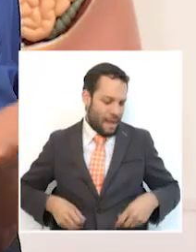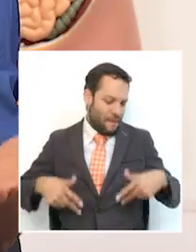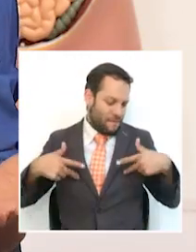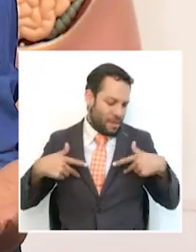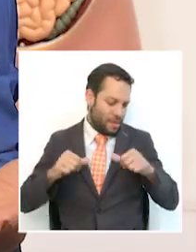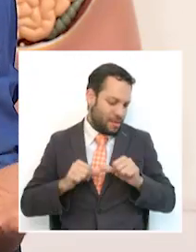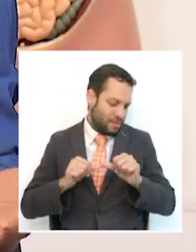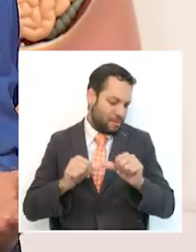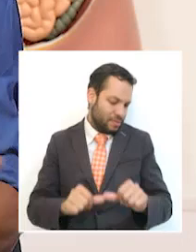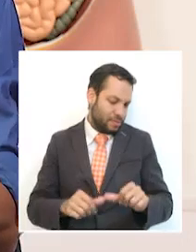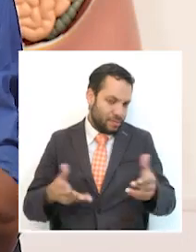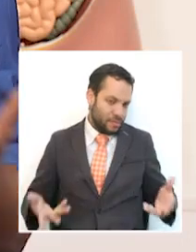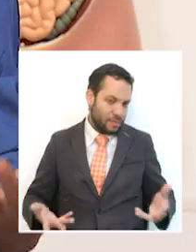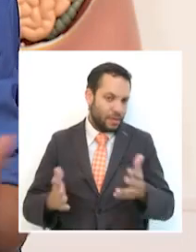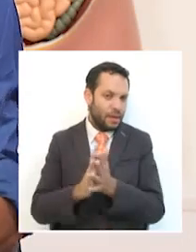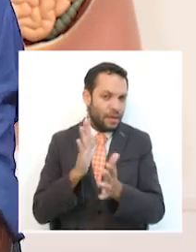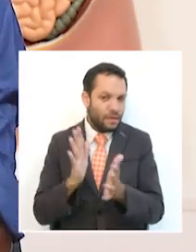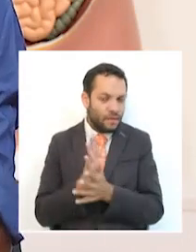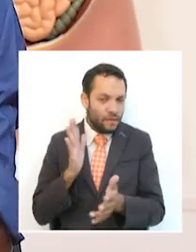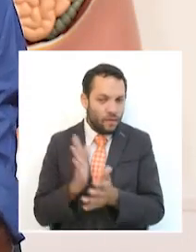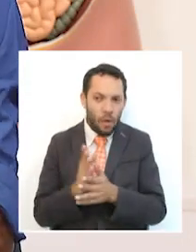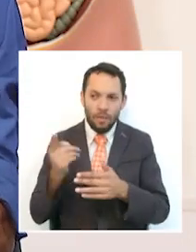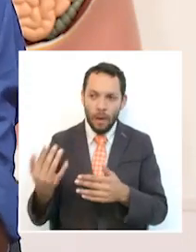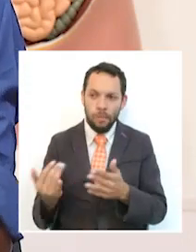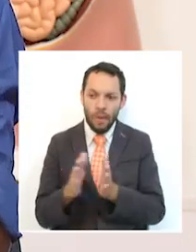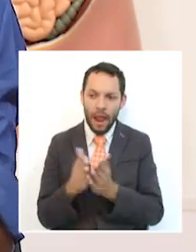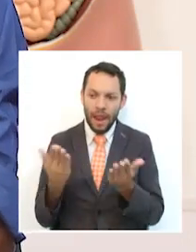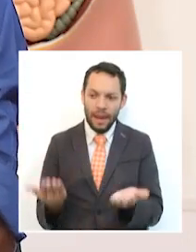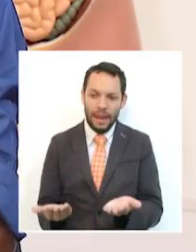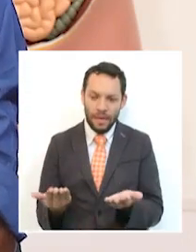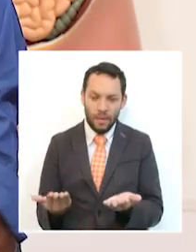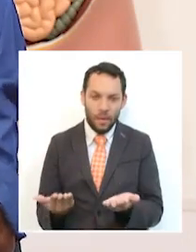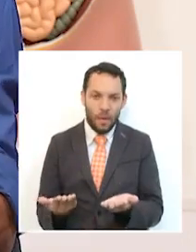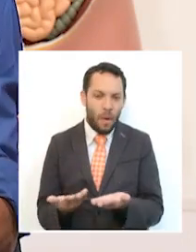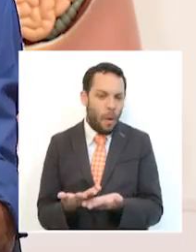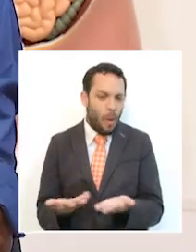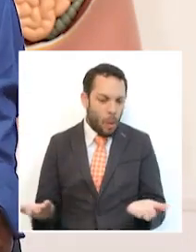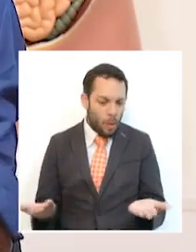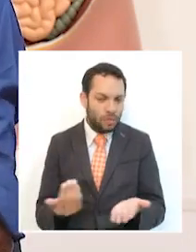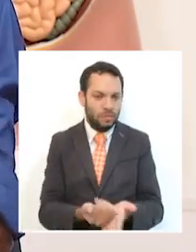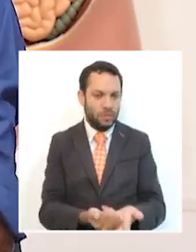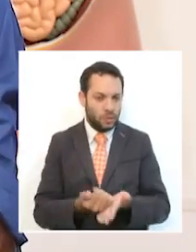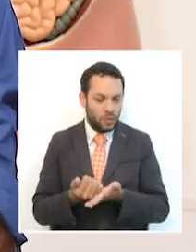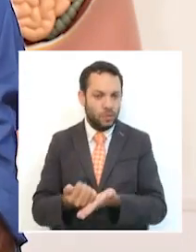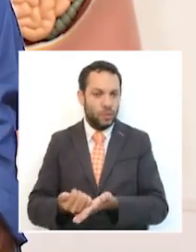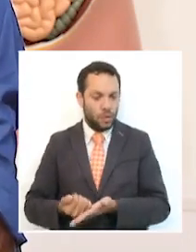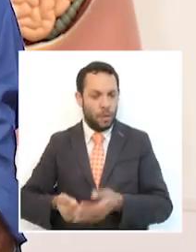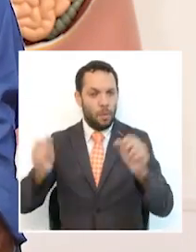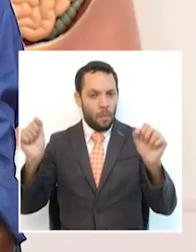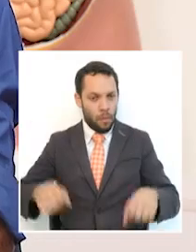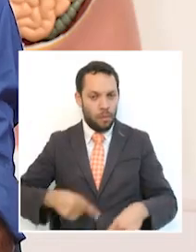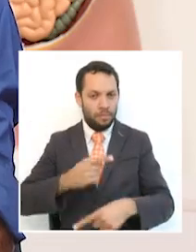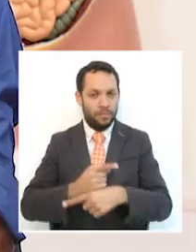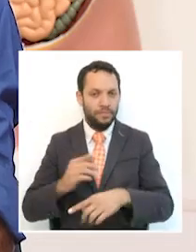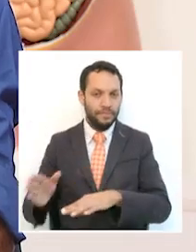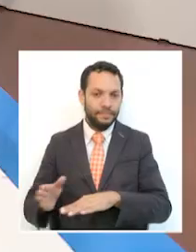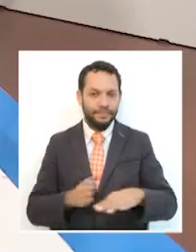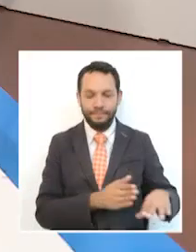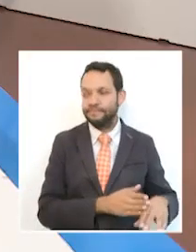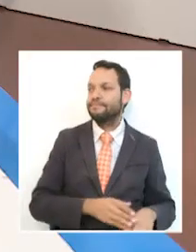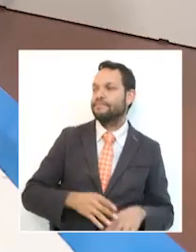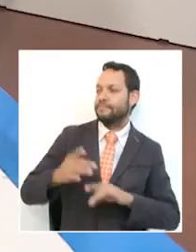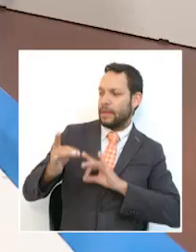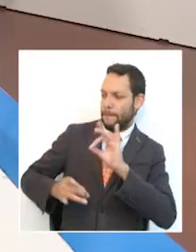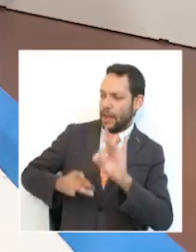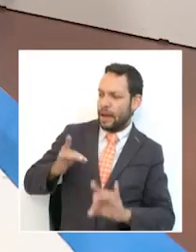buena información de todo este tipo de programas libros agradables hay tanta información linda que eso finalmente la que nos va a ayudar definitivamente es